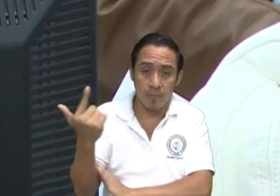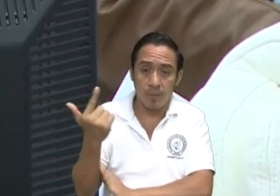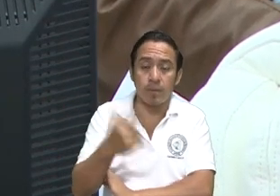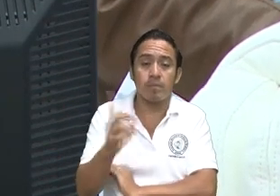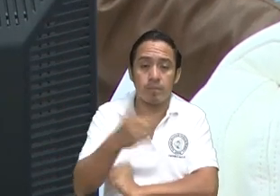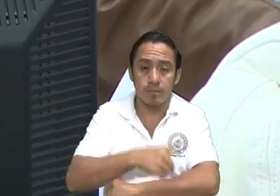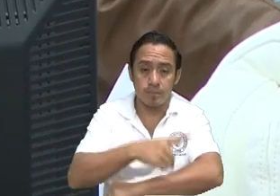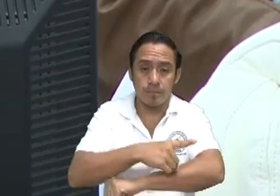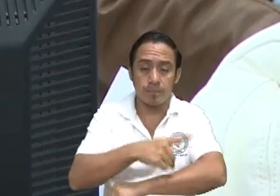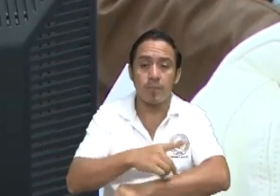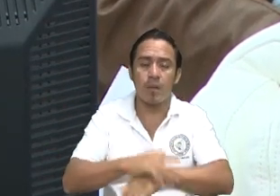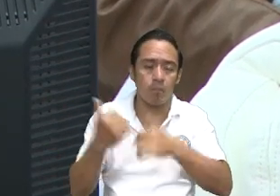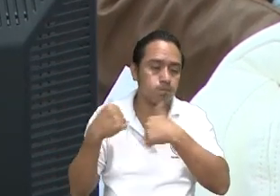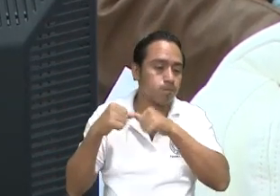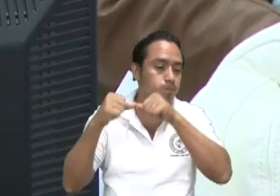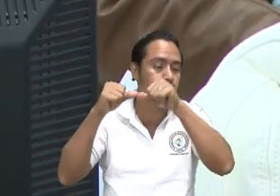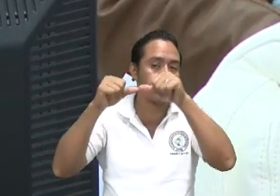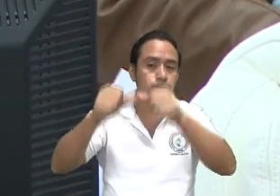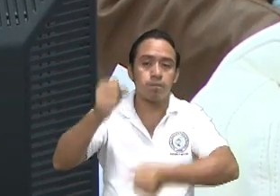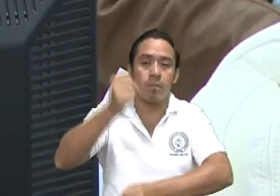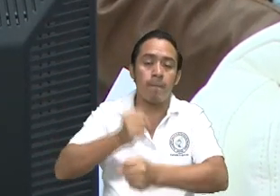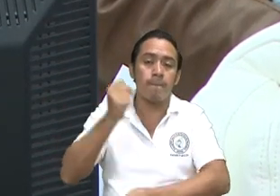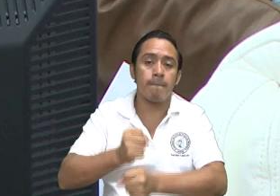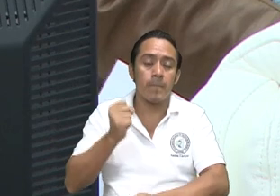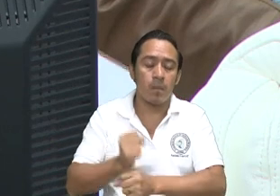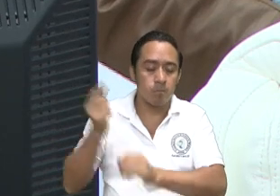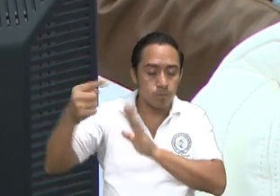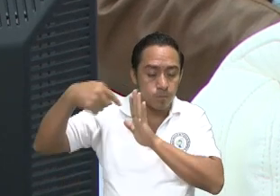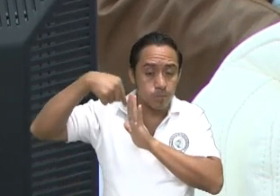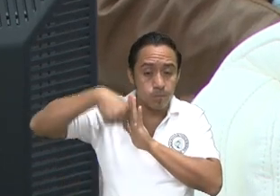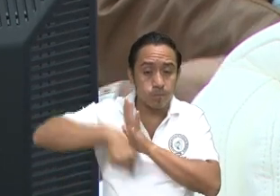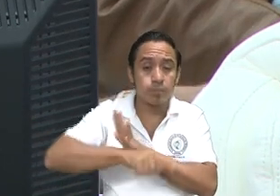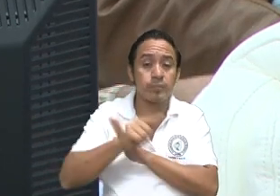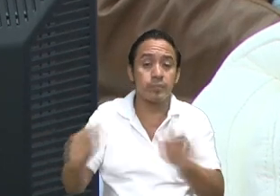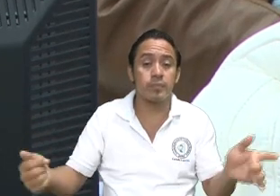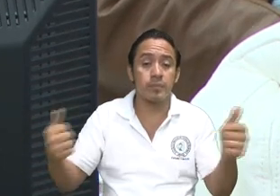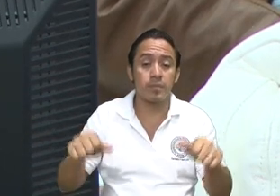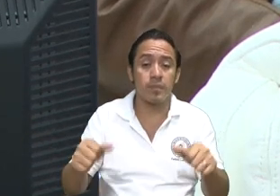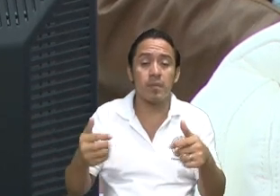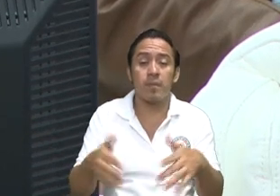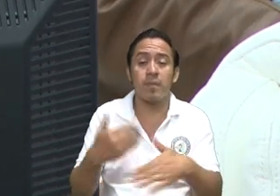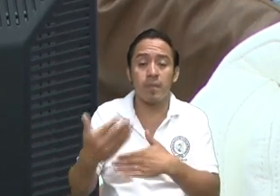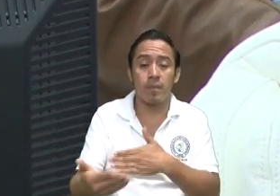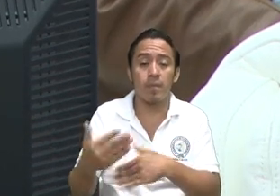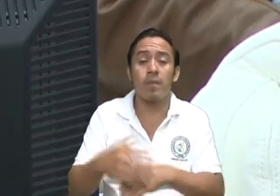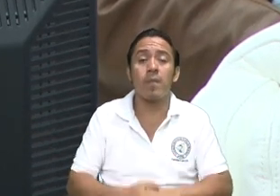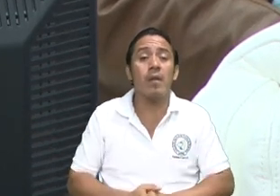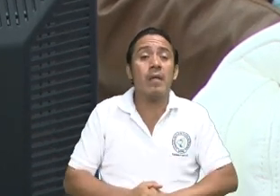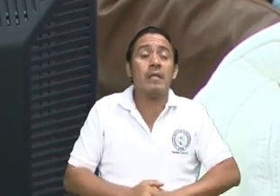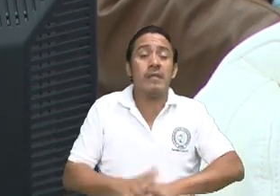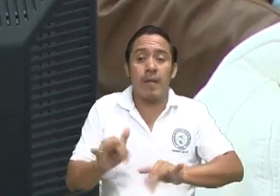comandante Daniel continuó trabajando, profundizando en esos acuerdos para más tarde lograr